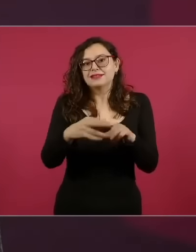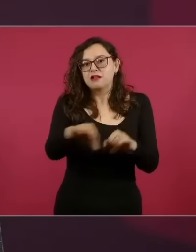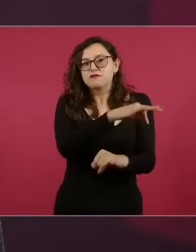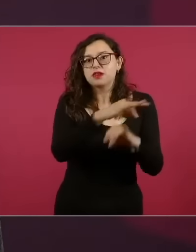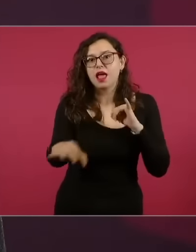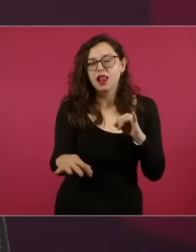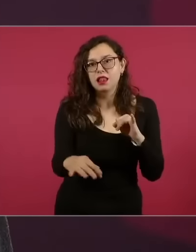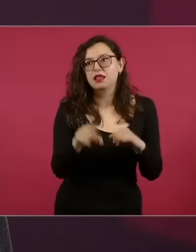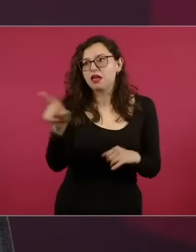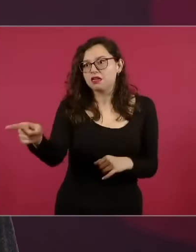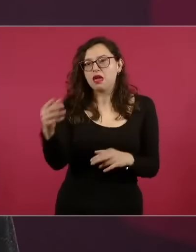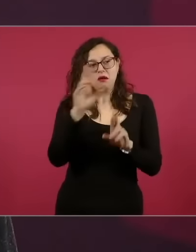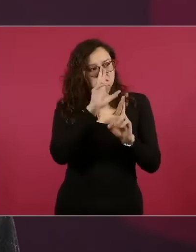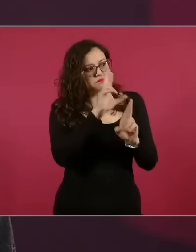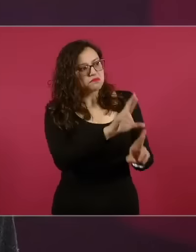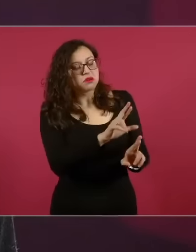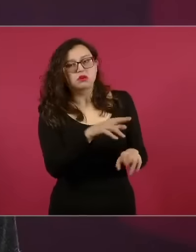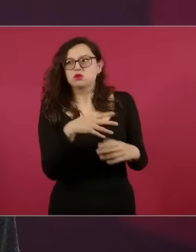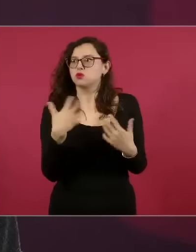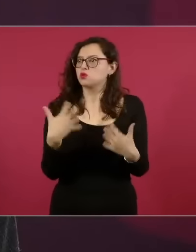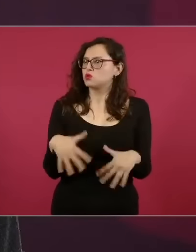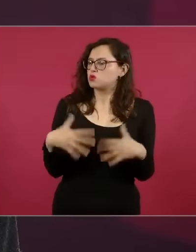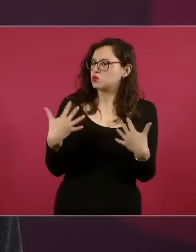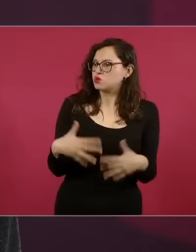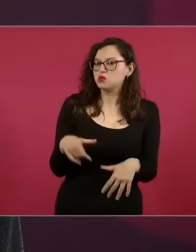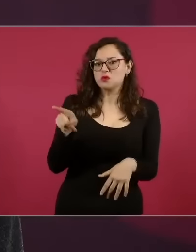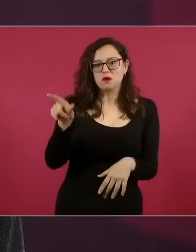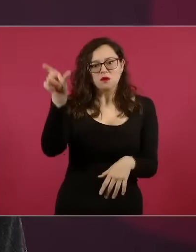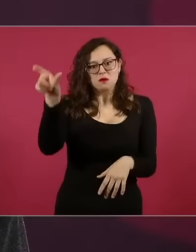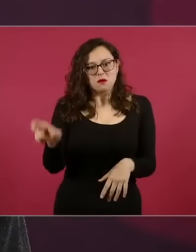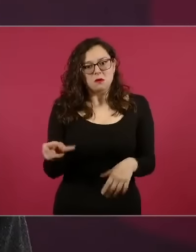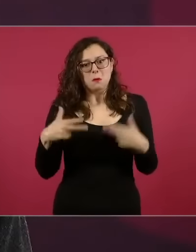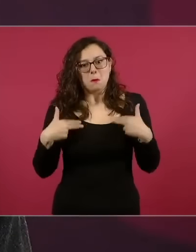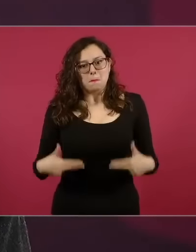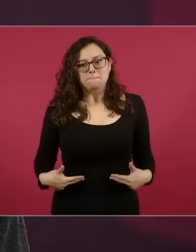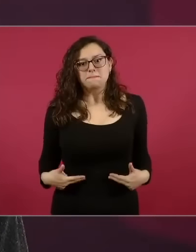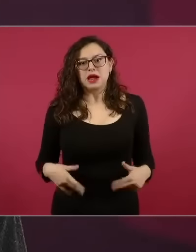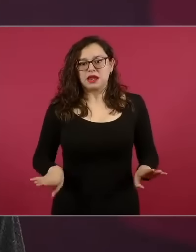lo que demuestra su gran condición humana,